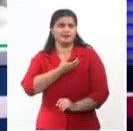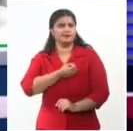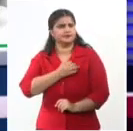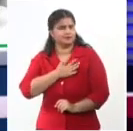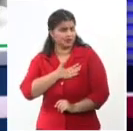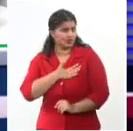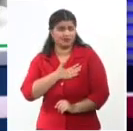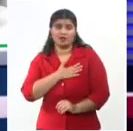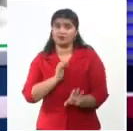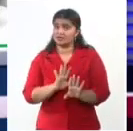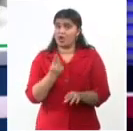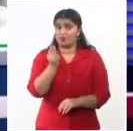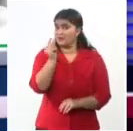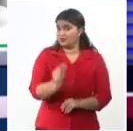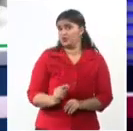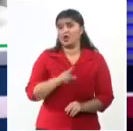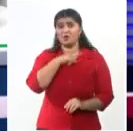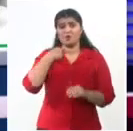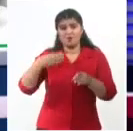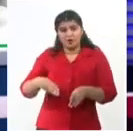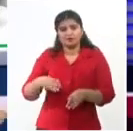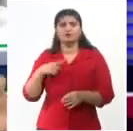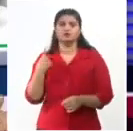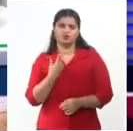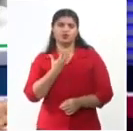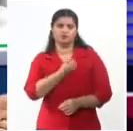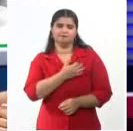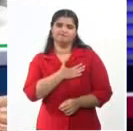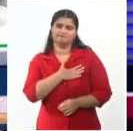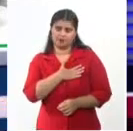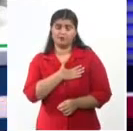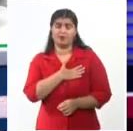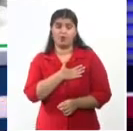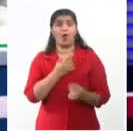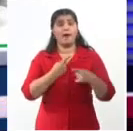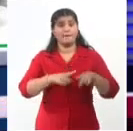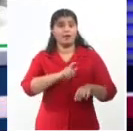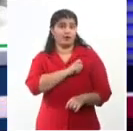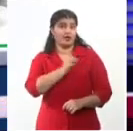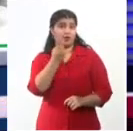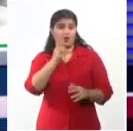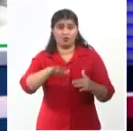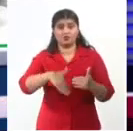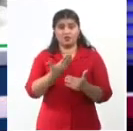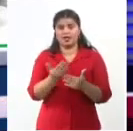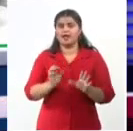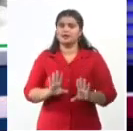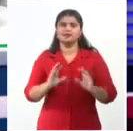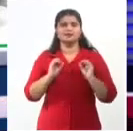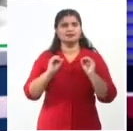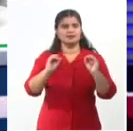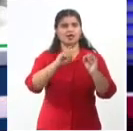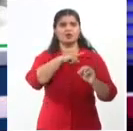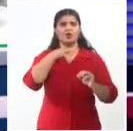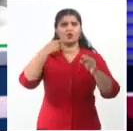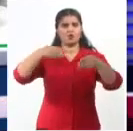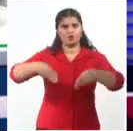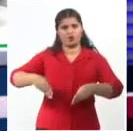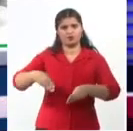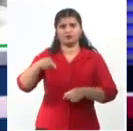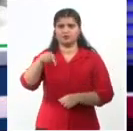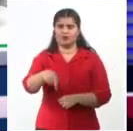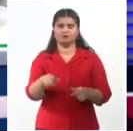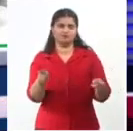porque esperamos que Cuba logre mantener una tendencia a no reportar fallecidos en ninguna nueva jornada. Ha sido el resumen